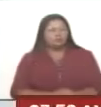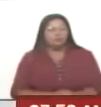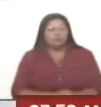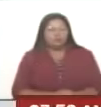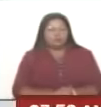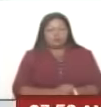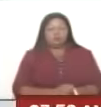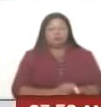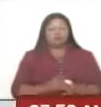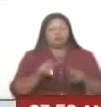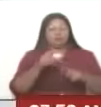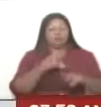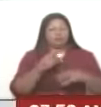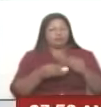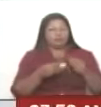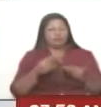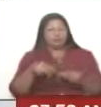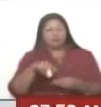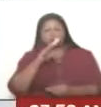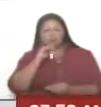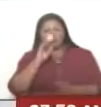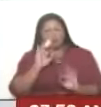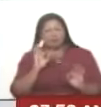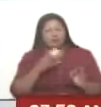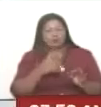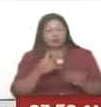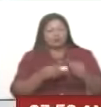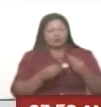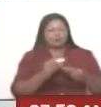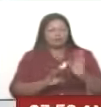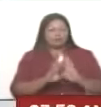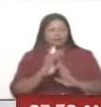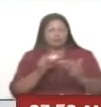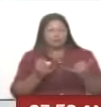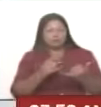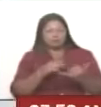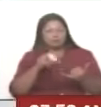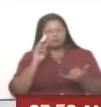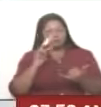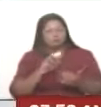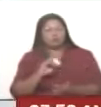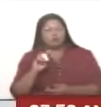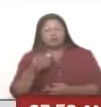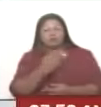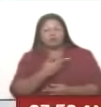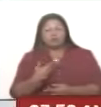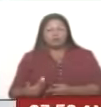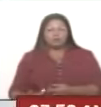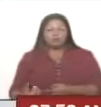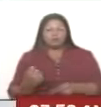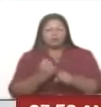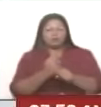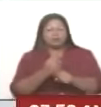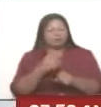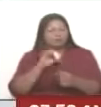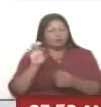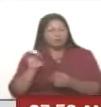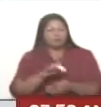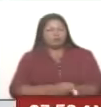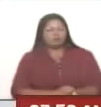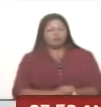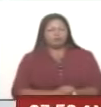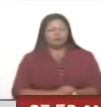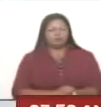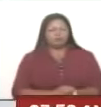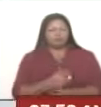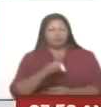de un deseo, aquí no hay nadie más que desee incrementos salariales que el único presidente obrero que ha tenido este país en su